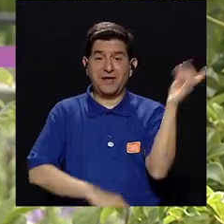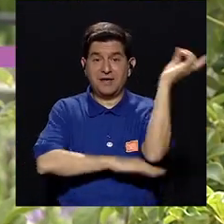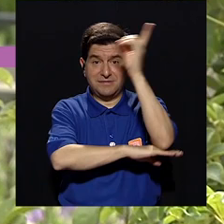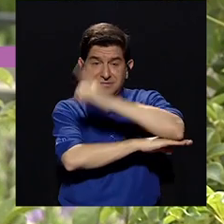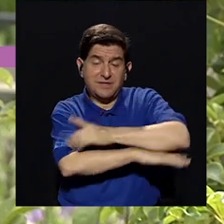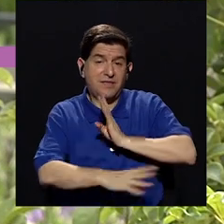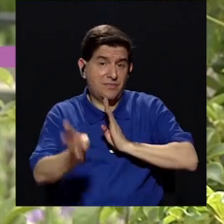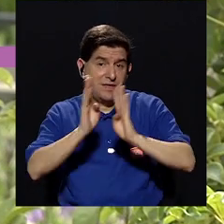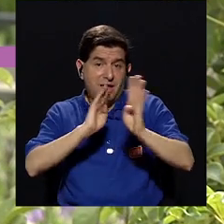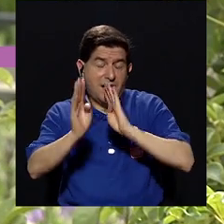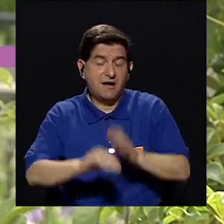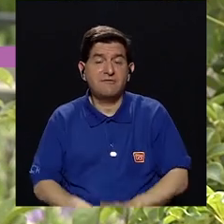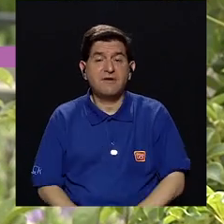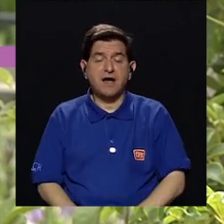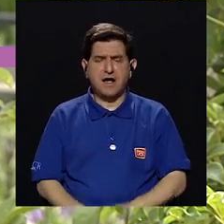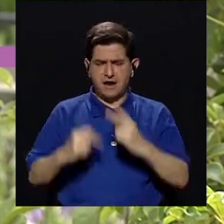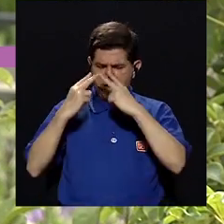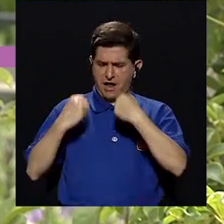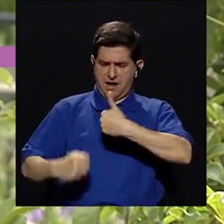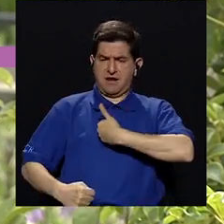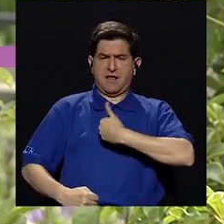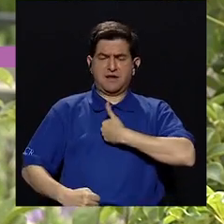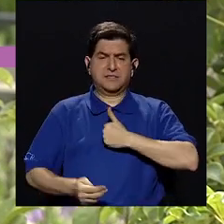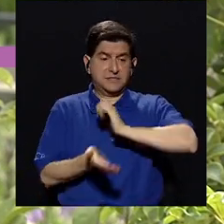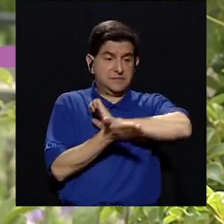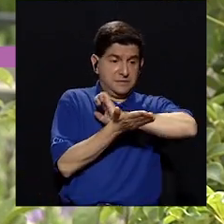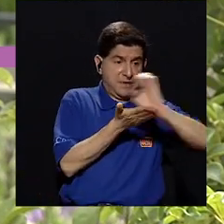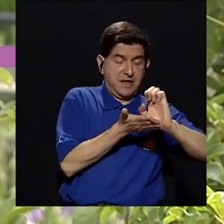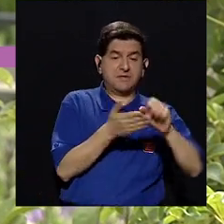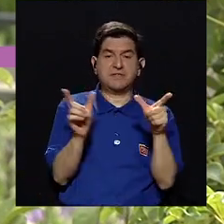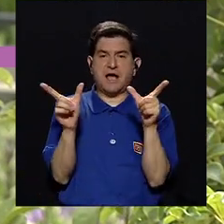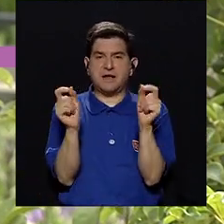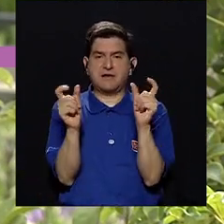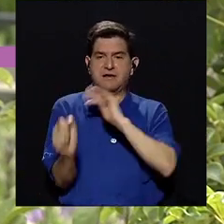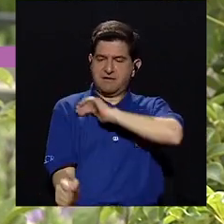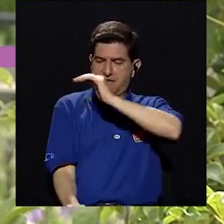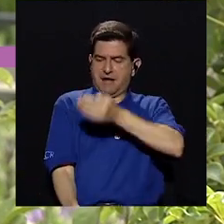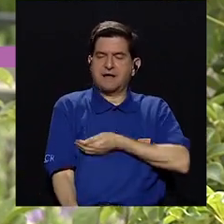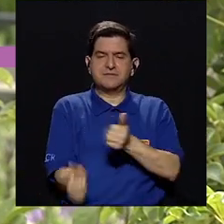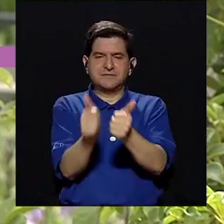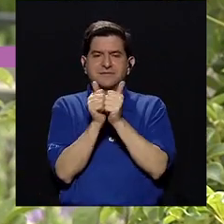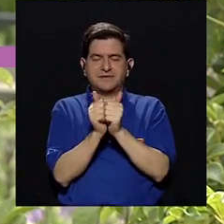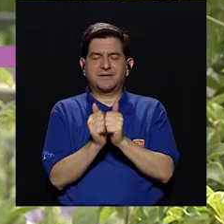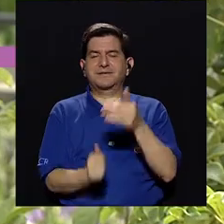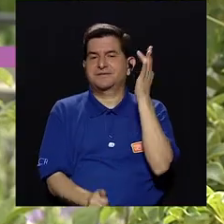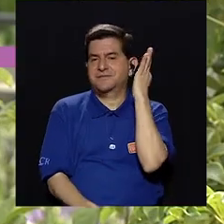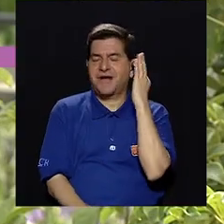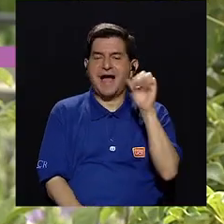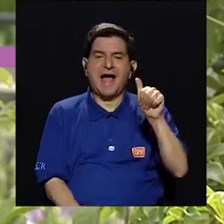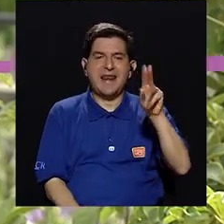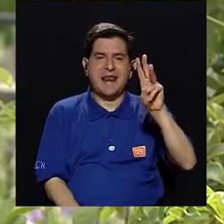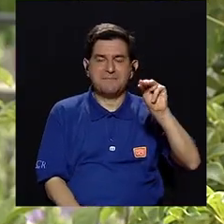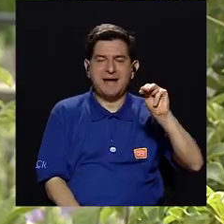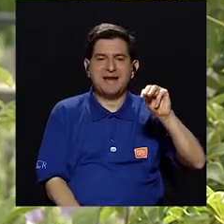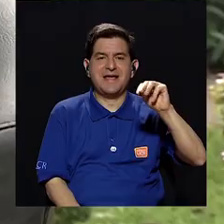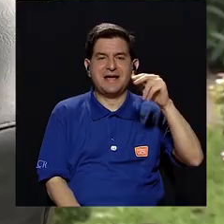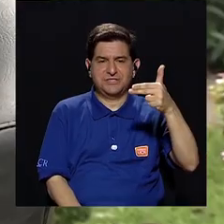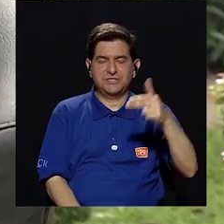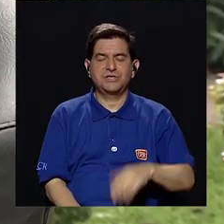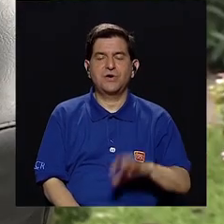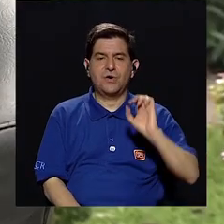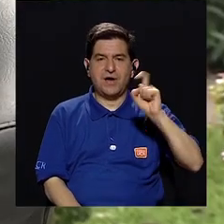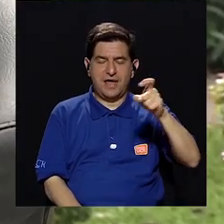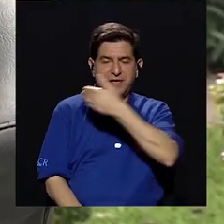el día de hoy conversando acerca del autoexamen para prevenir cáncer de mama para ello nos acompaña la señora ana mariachi o